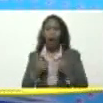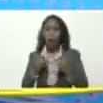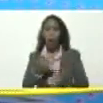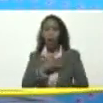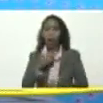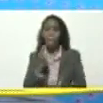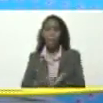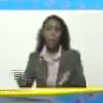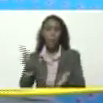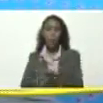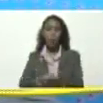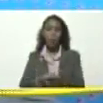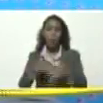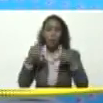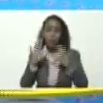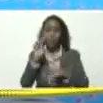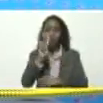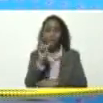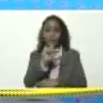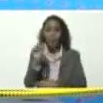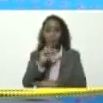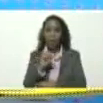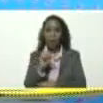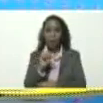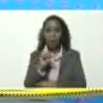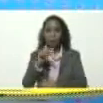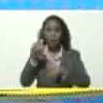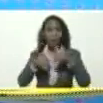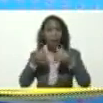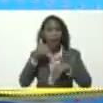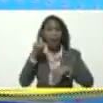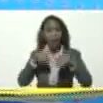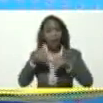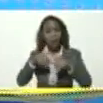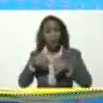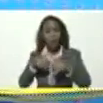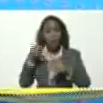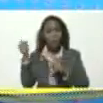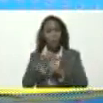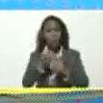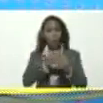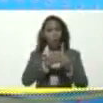repetir, apenas a 2 semanas de las elecciones, el ataque terrorista.